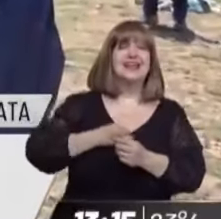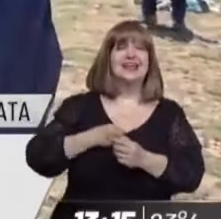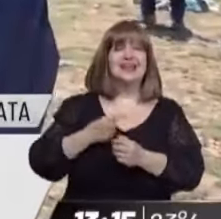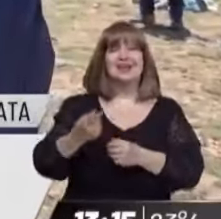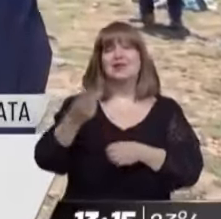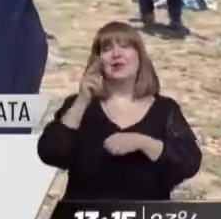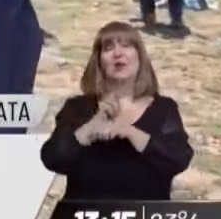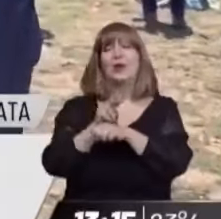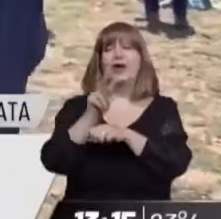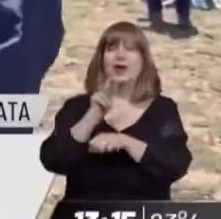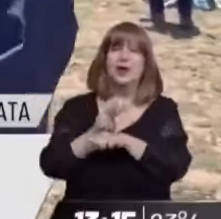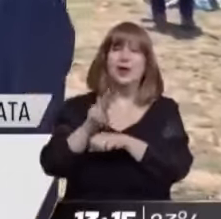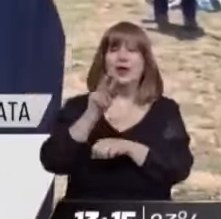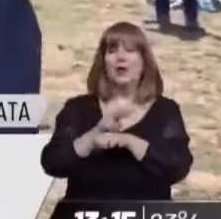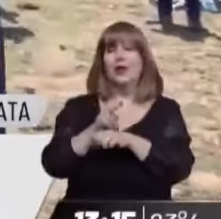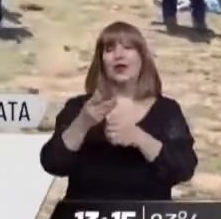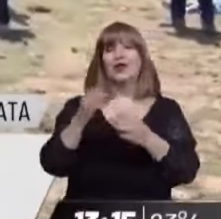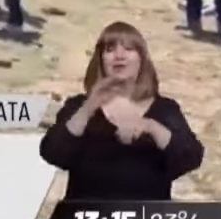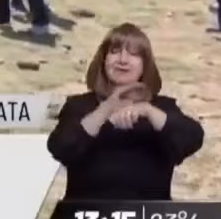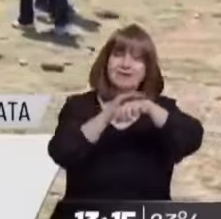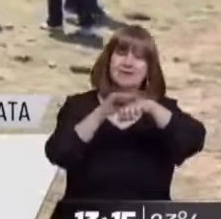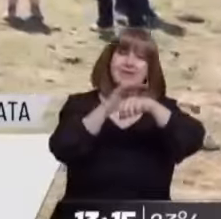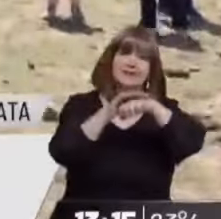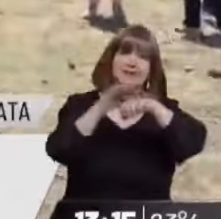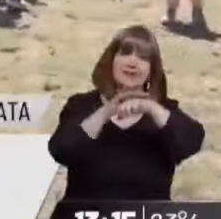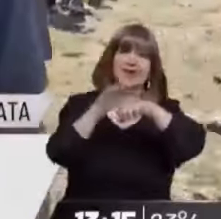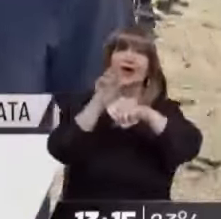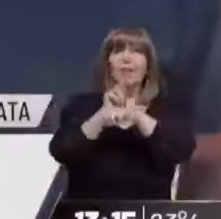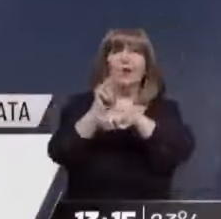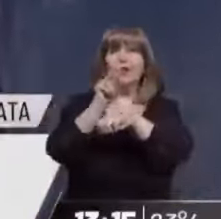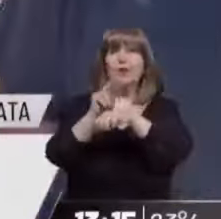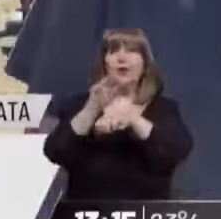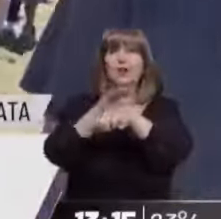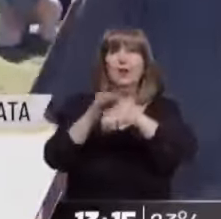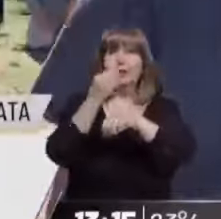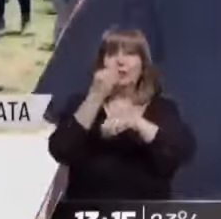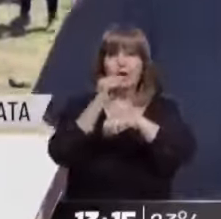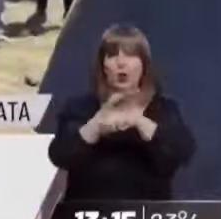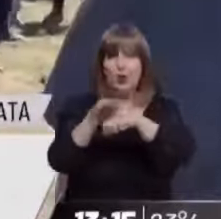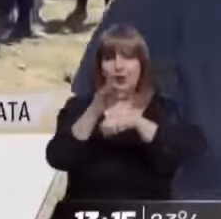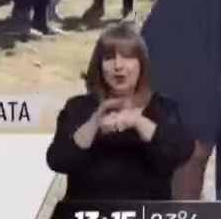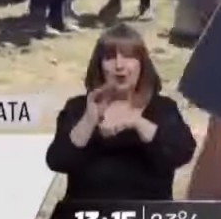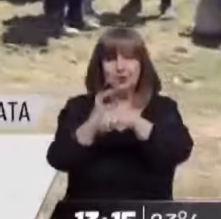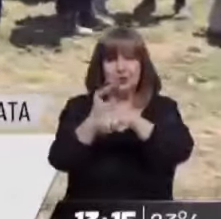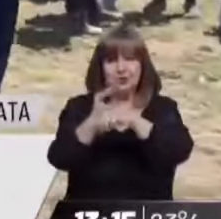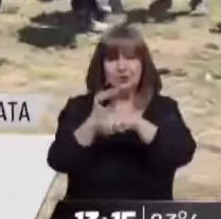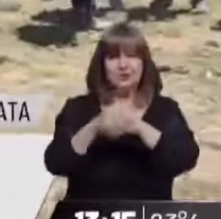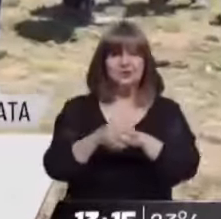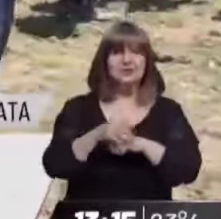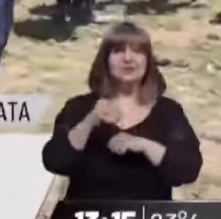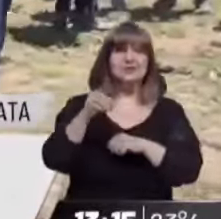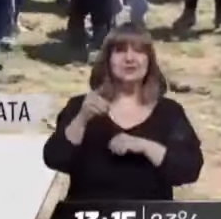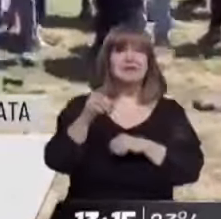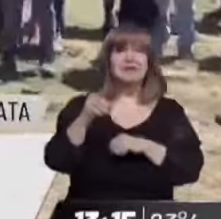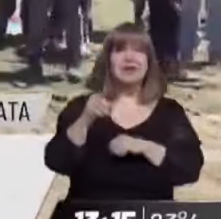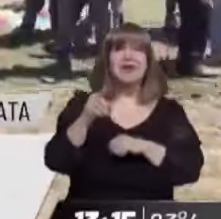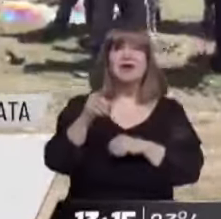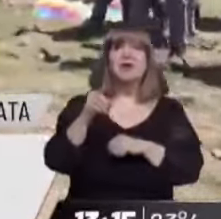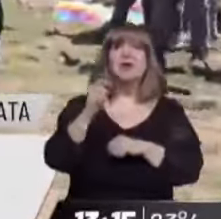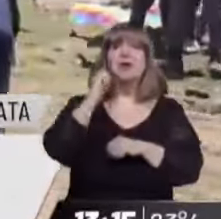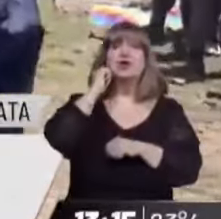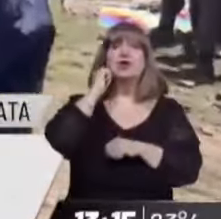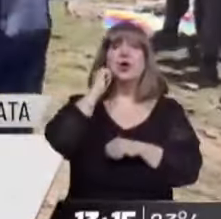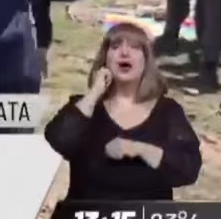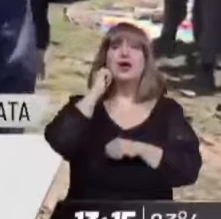Nada, eso. Estás emocionado de verdad. Tu nombre, porque me dijiste, ¿vos sos guardaparque hace cuánto? 46. ¡Cóndor! Ahí le